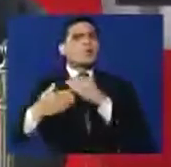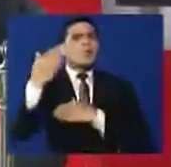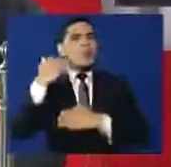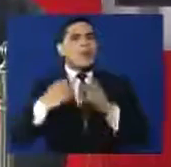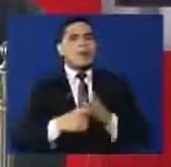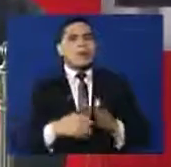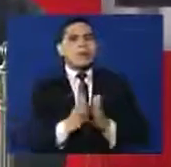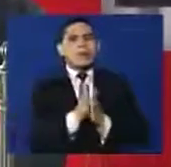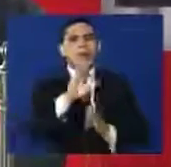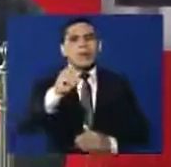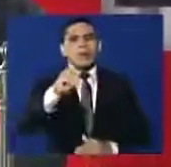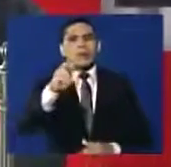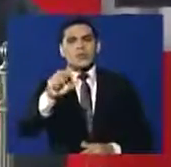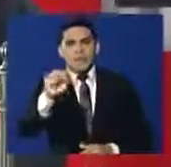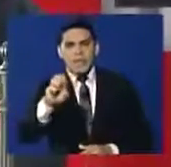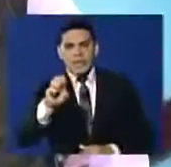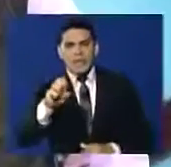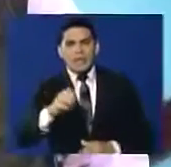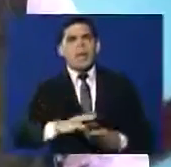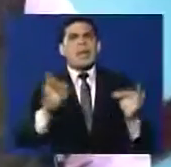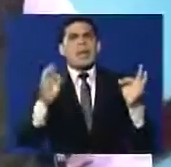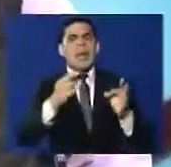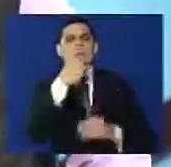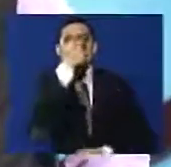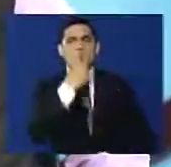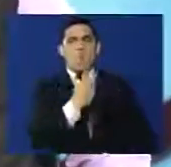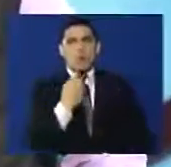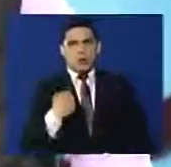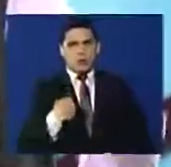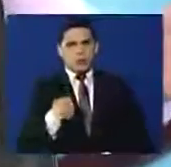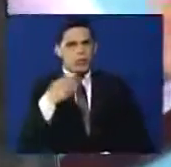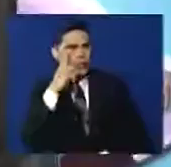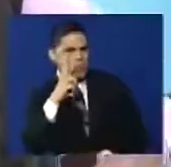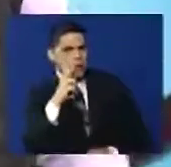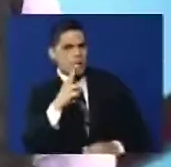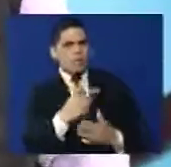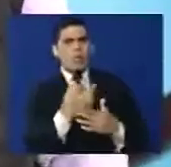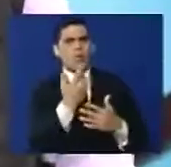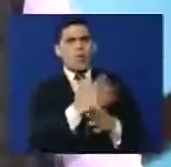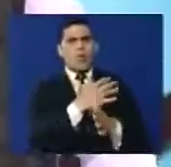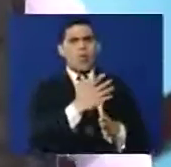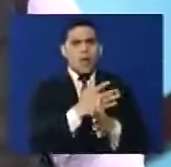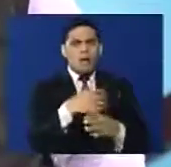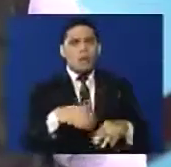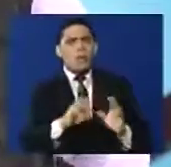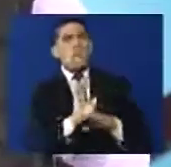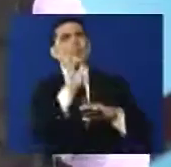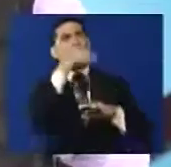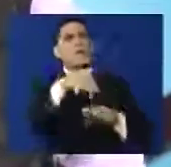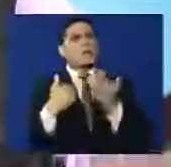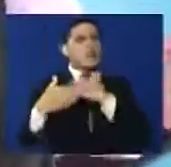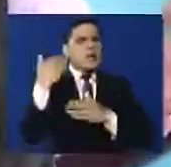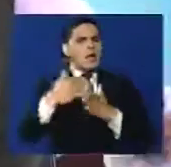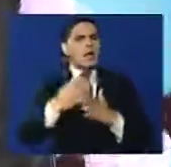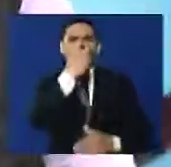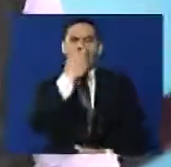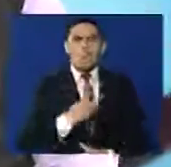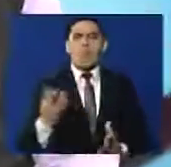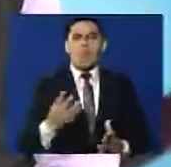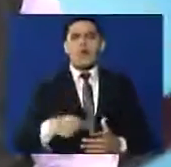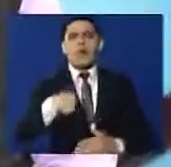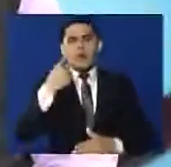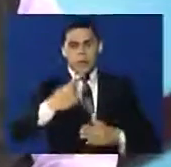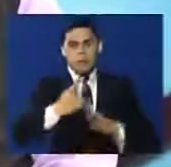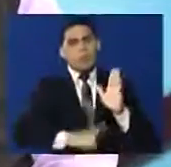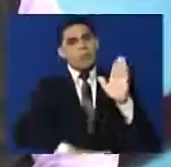José cuando no tenía nada. Sí, cómo no. Yo lo vi jugar mucho en el Valle, en las canchas de abajo, con los hermanos Lagré. En las canchas de abajo, cuando hacían los campeonatos allá